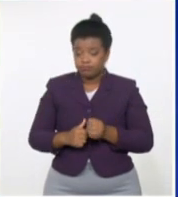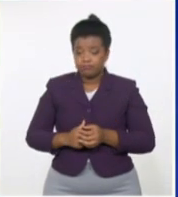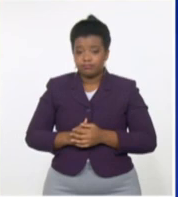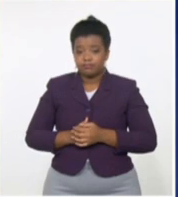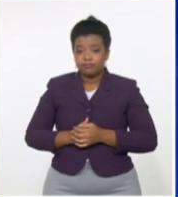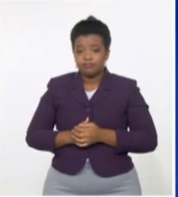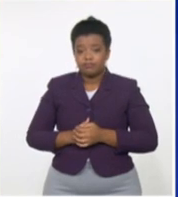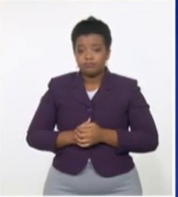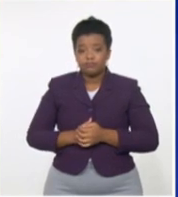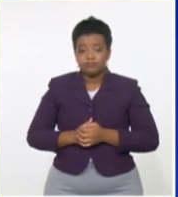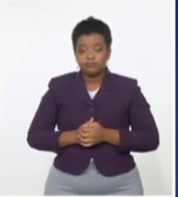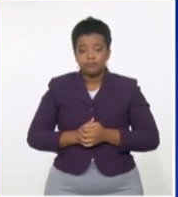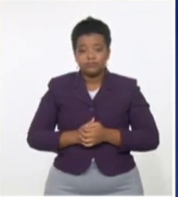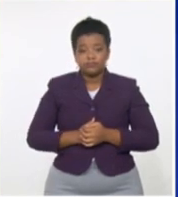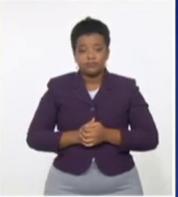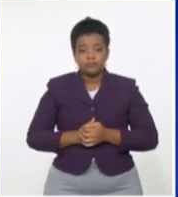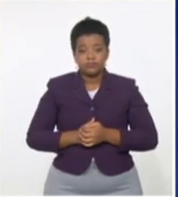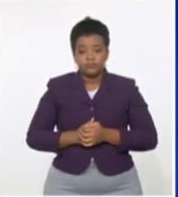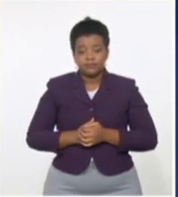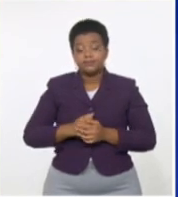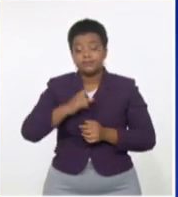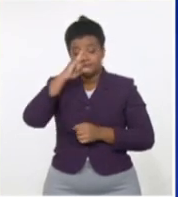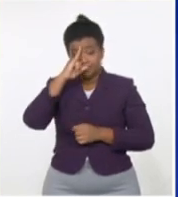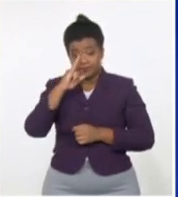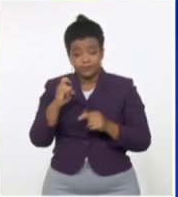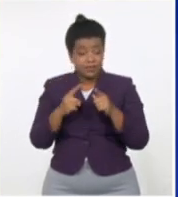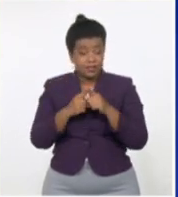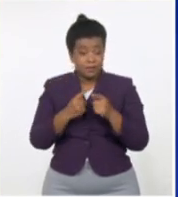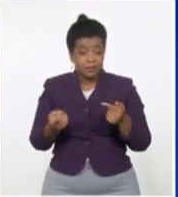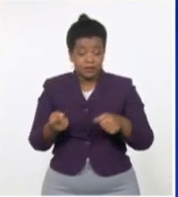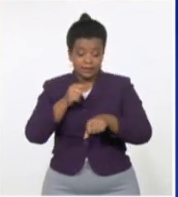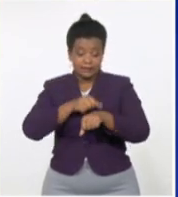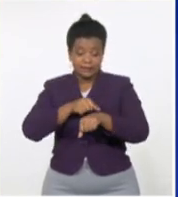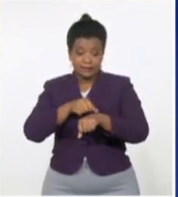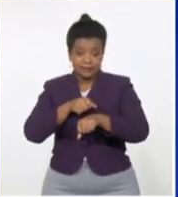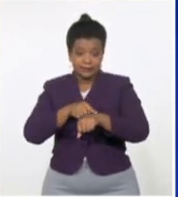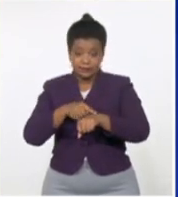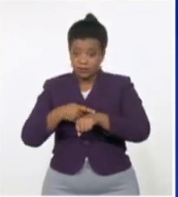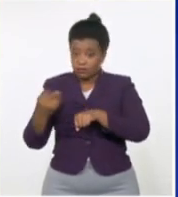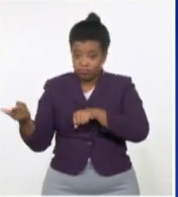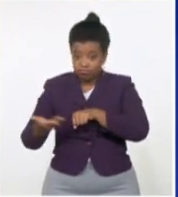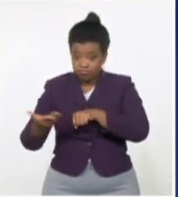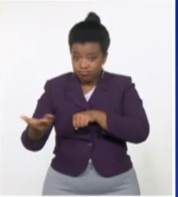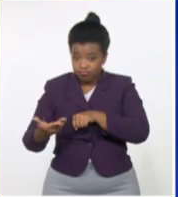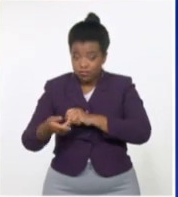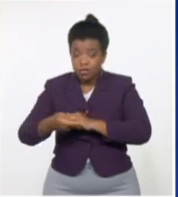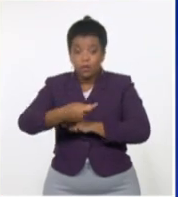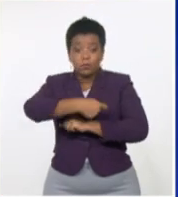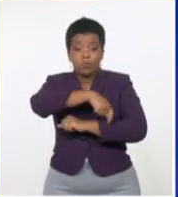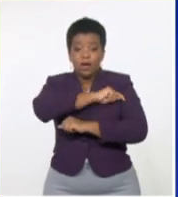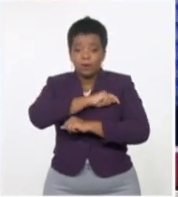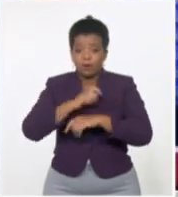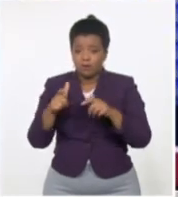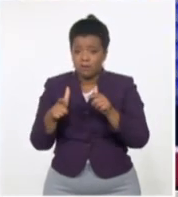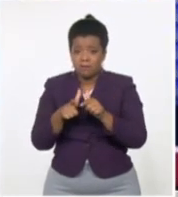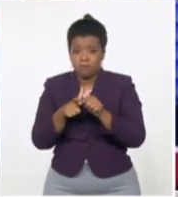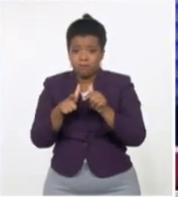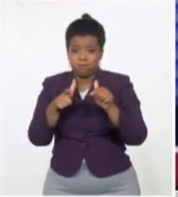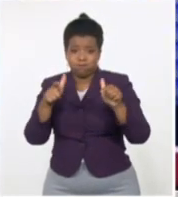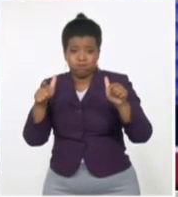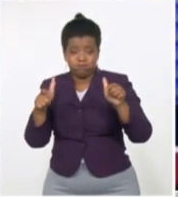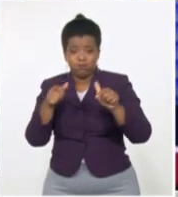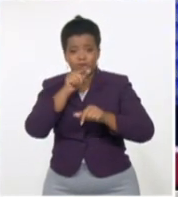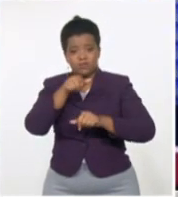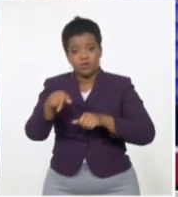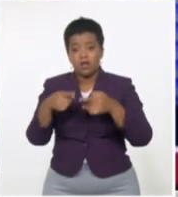grande porque imagínate intervenir en corto tiempo una población tan amplia, tan elevada de personas. Pero yo creo que